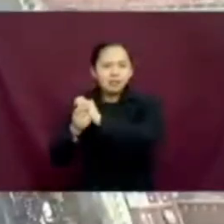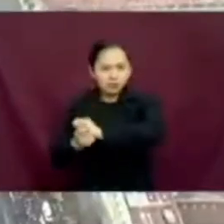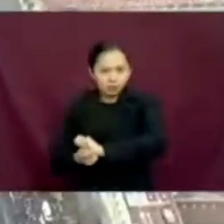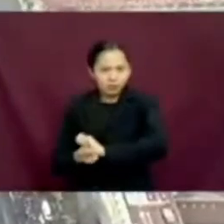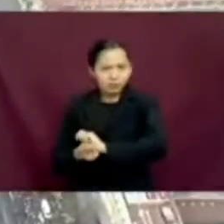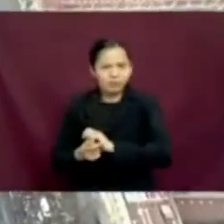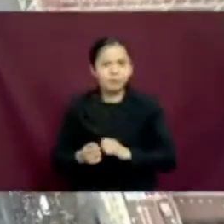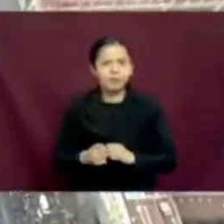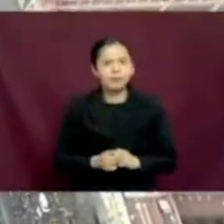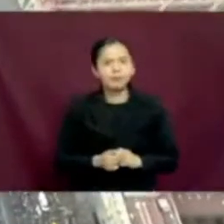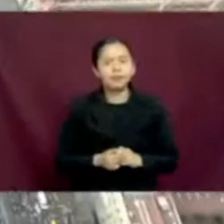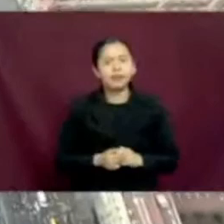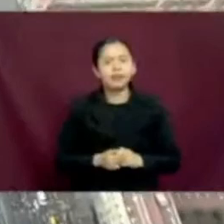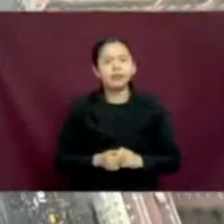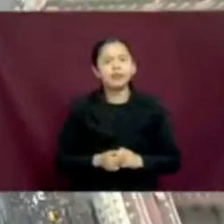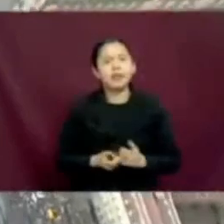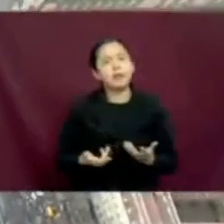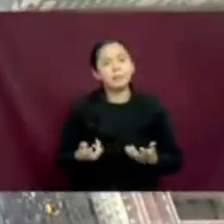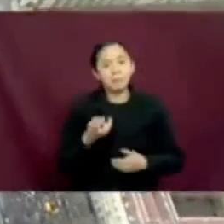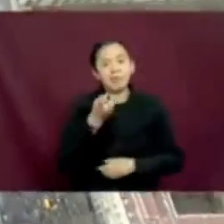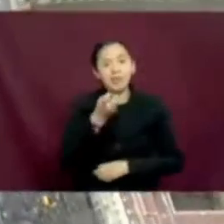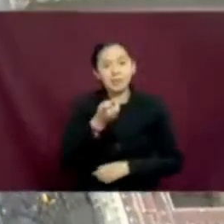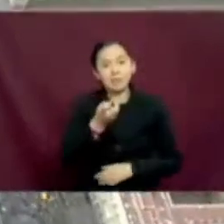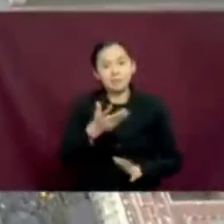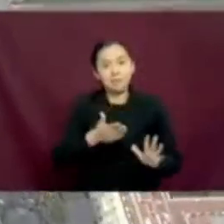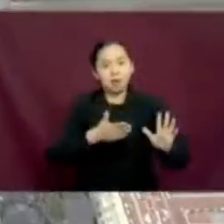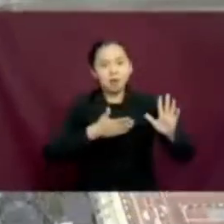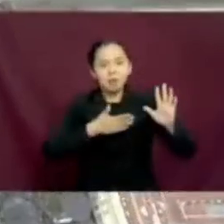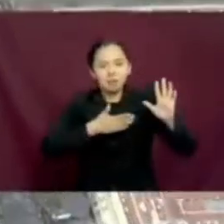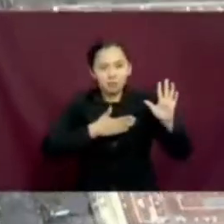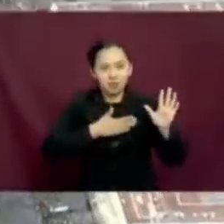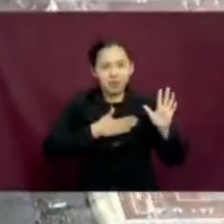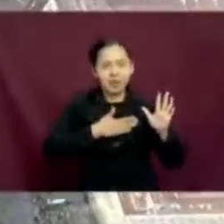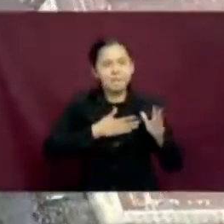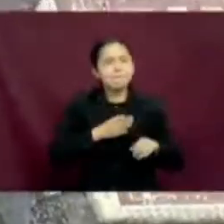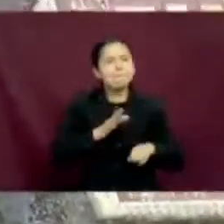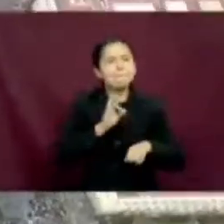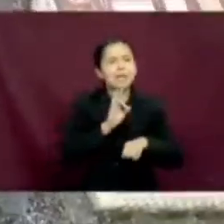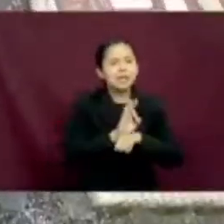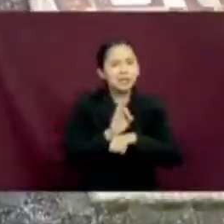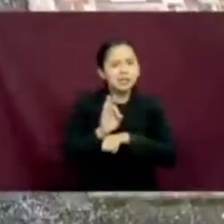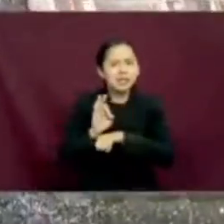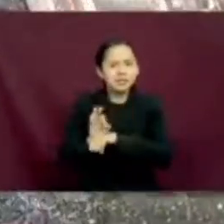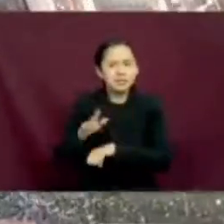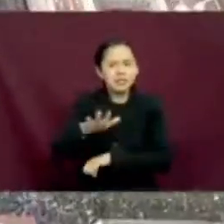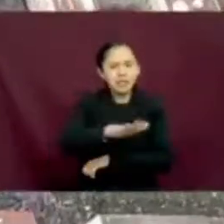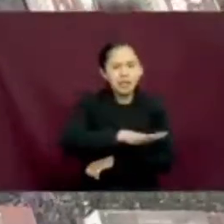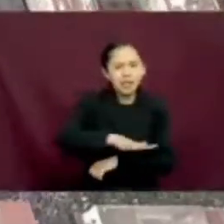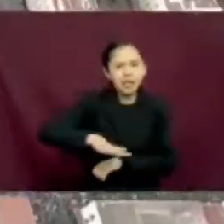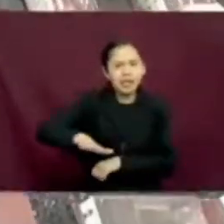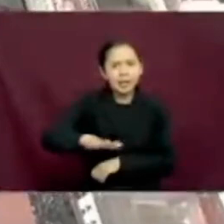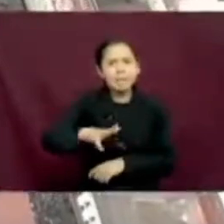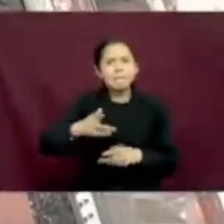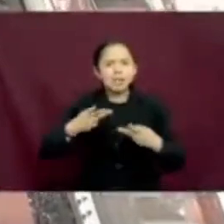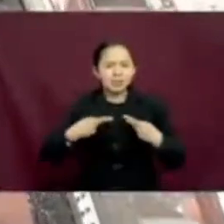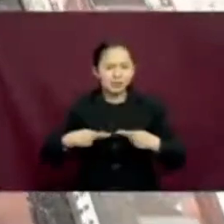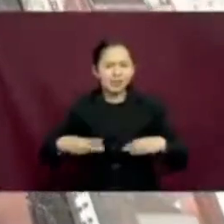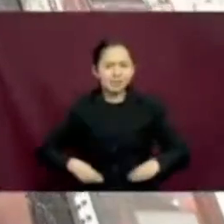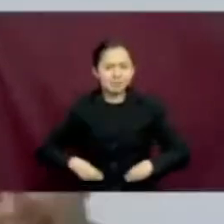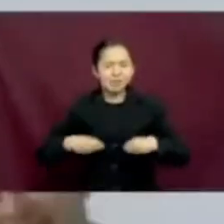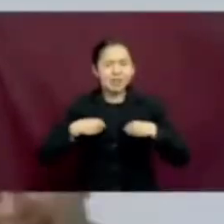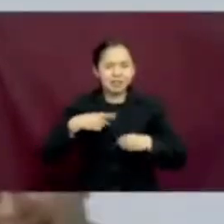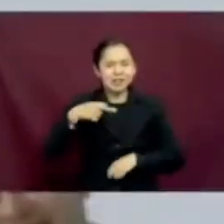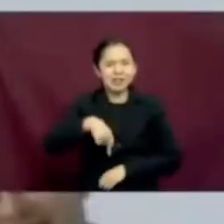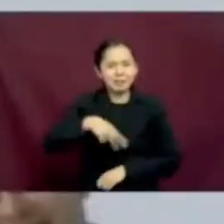los sistemas de educación superior pública del país, que seguirán siendo gratuitos. Se fortalecerán las universidades Benito